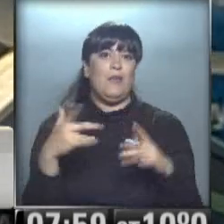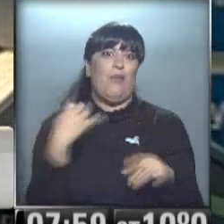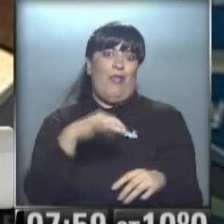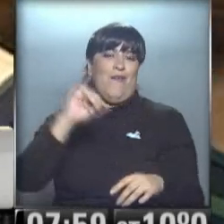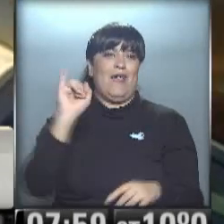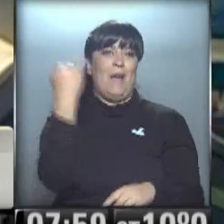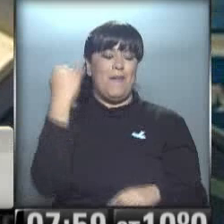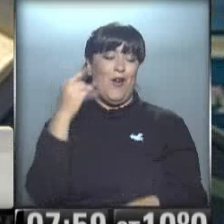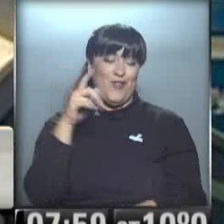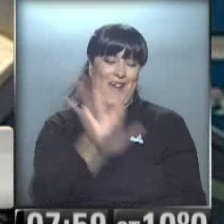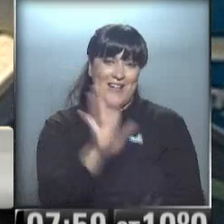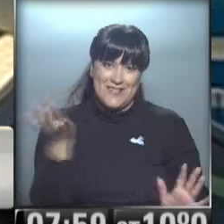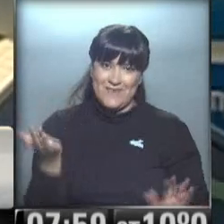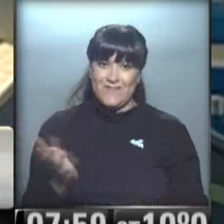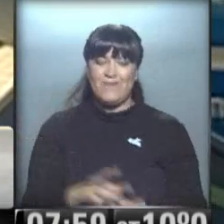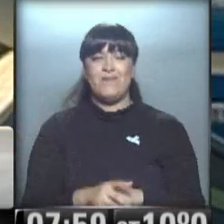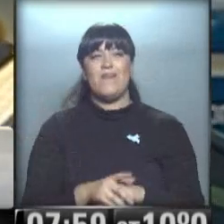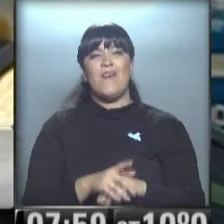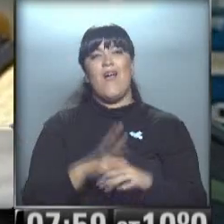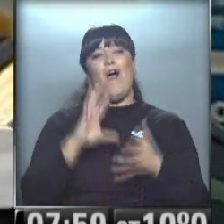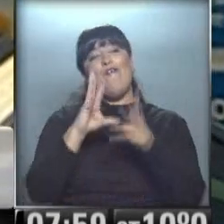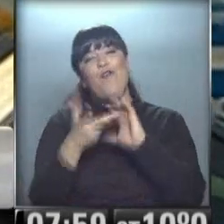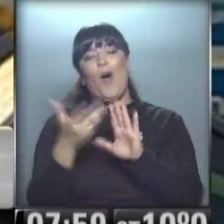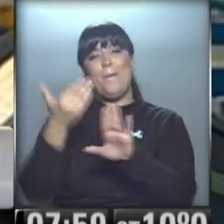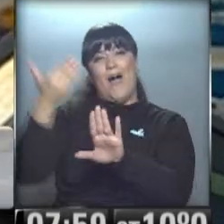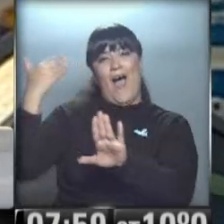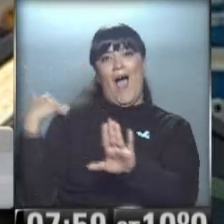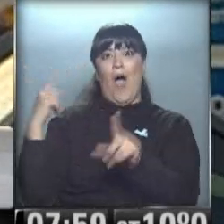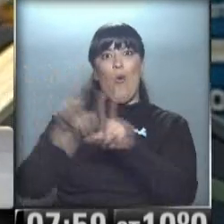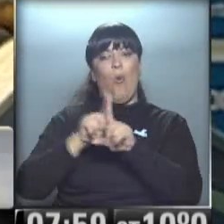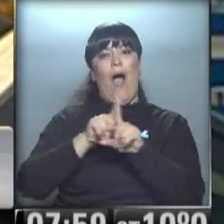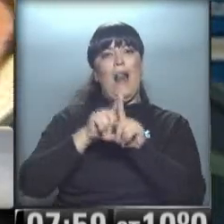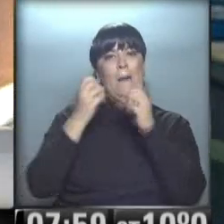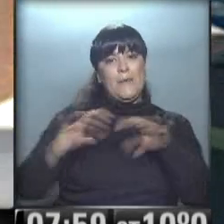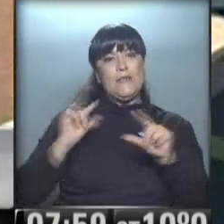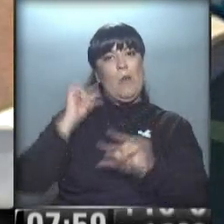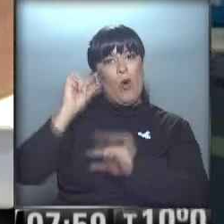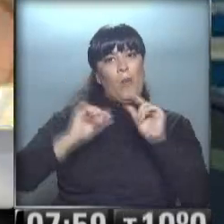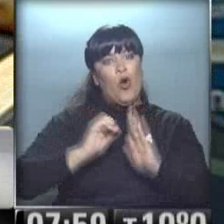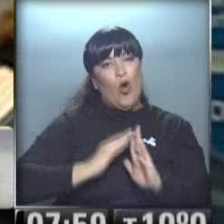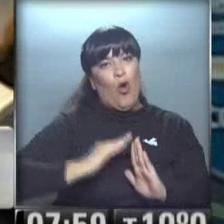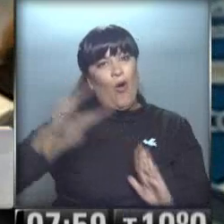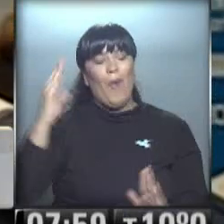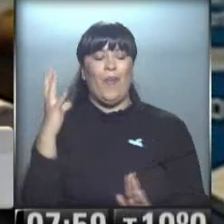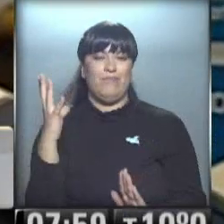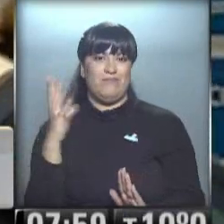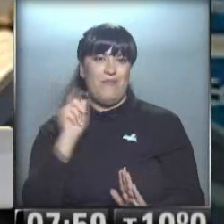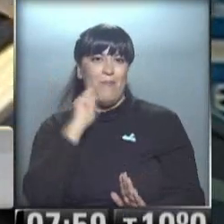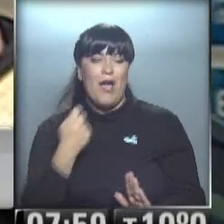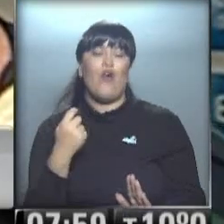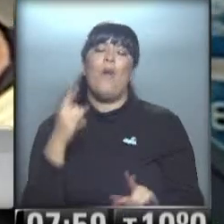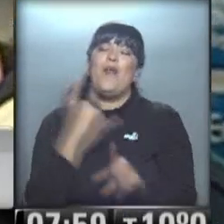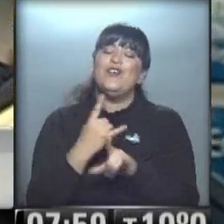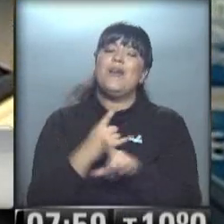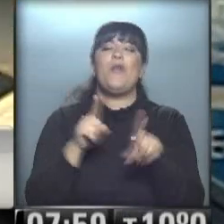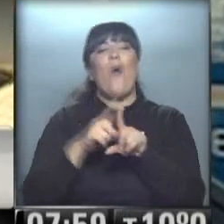¿no? Si nos guiamos, como decías vos, por el increciendo cuando teniendo la selección, tenemos que estar confiados. Sí, pero siempre con la